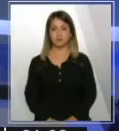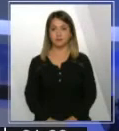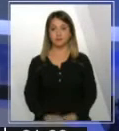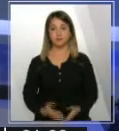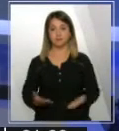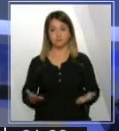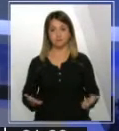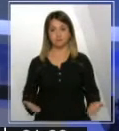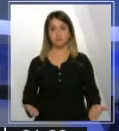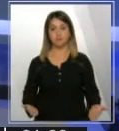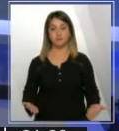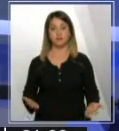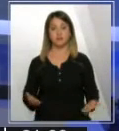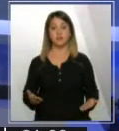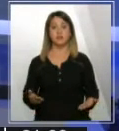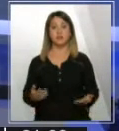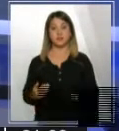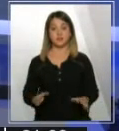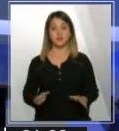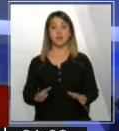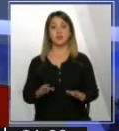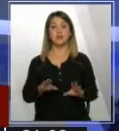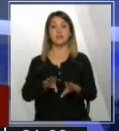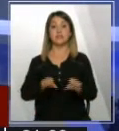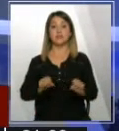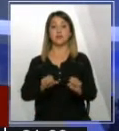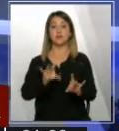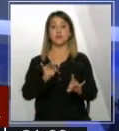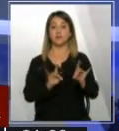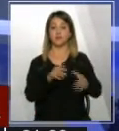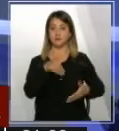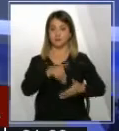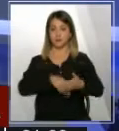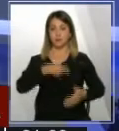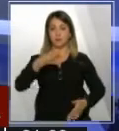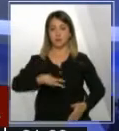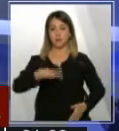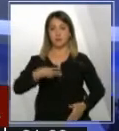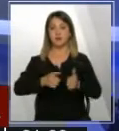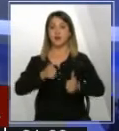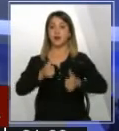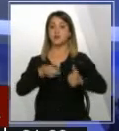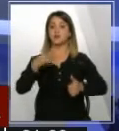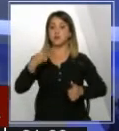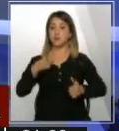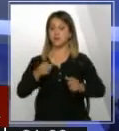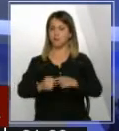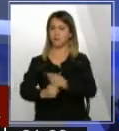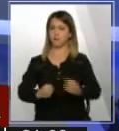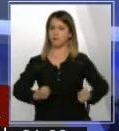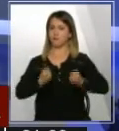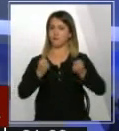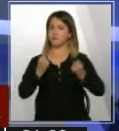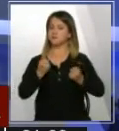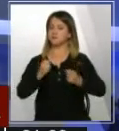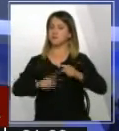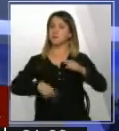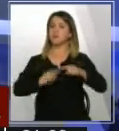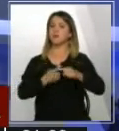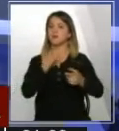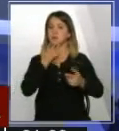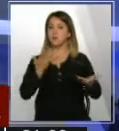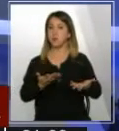Aún pasado ni una semana desde las municipales y la carrera presidencial cobra más fuerza. Distintos hechos se suman al